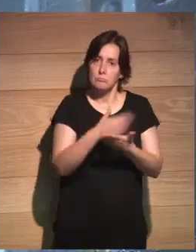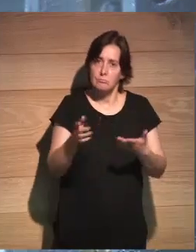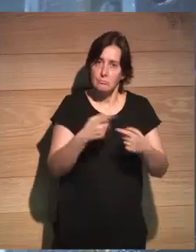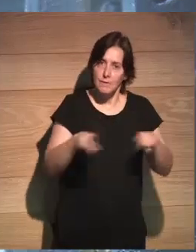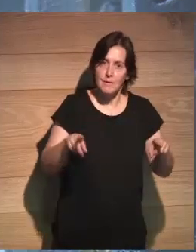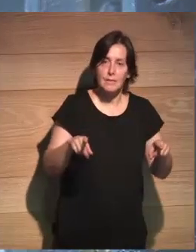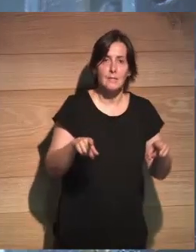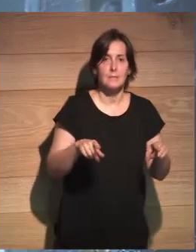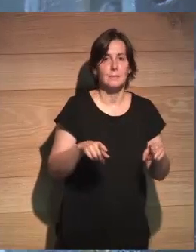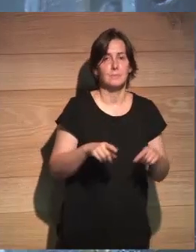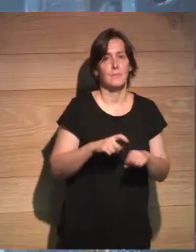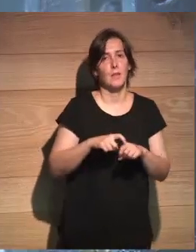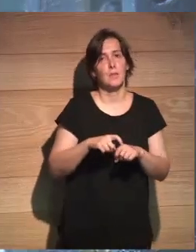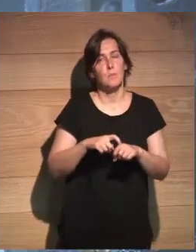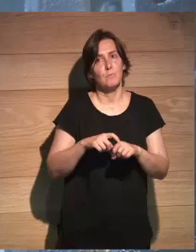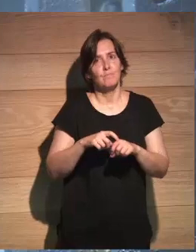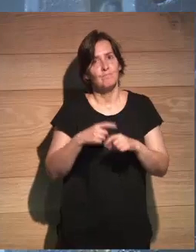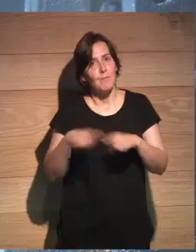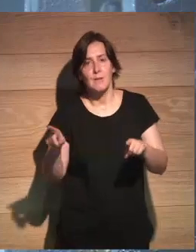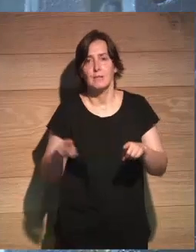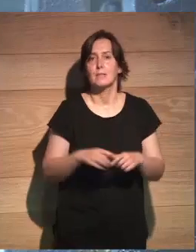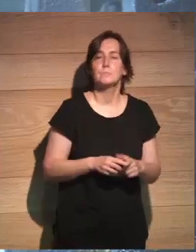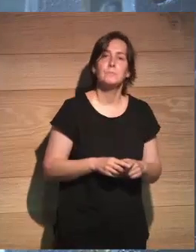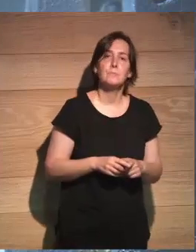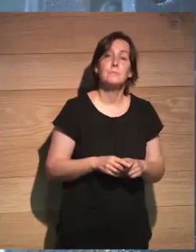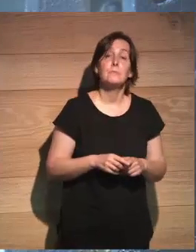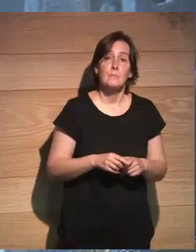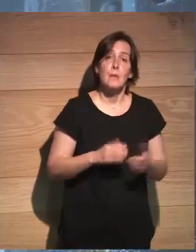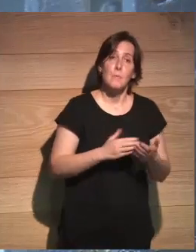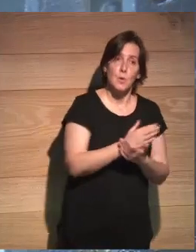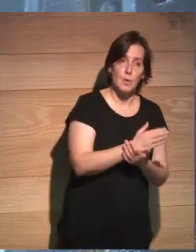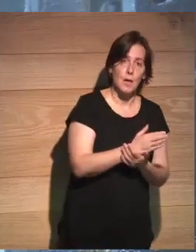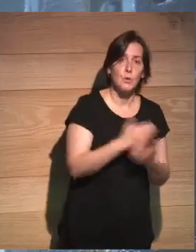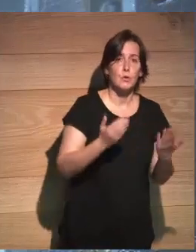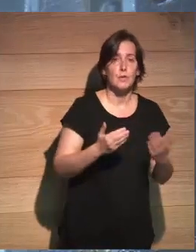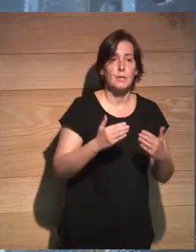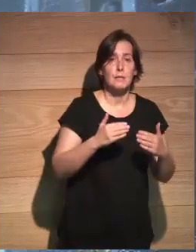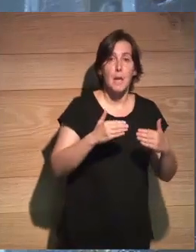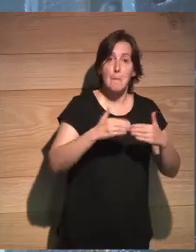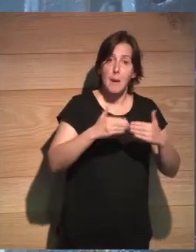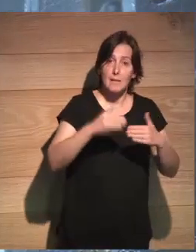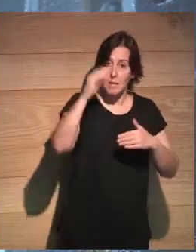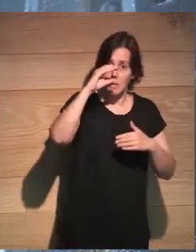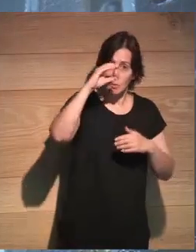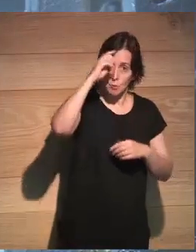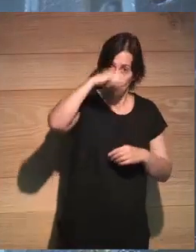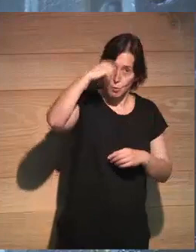bueno, otro tipo de aura, ¿no? Entonces eso por un lado. Creo que hay que derribar esas barreras culturales